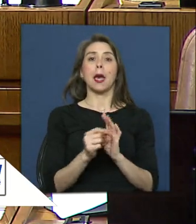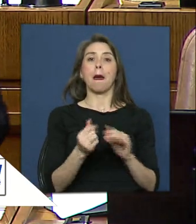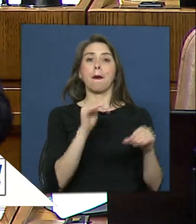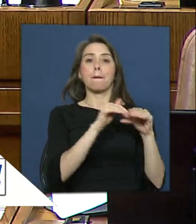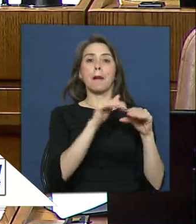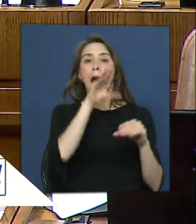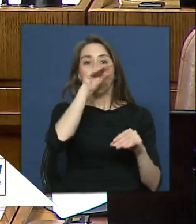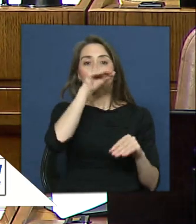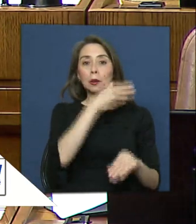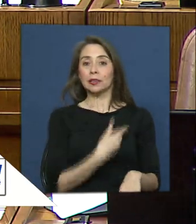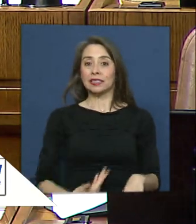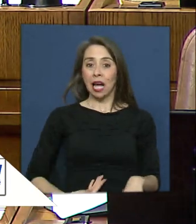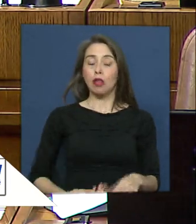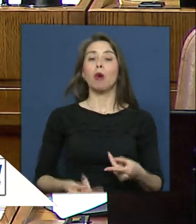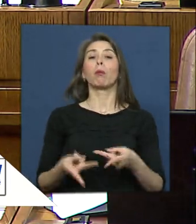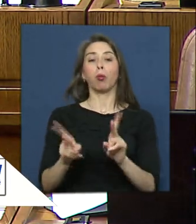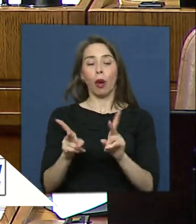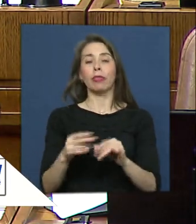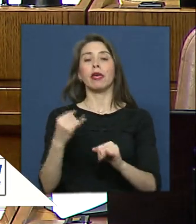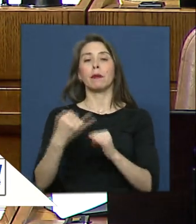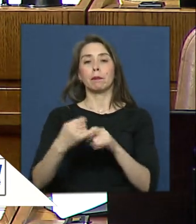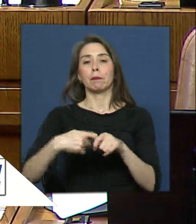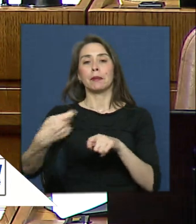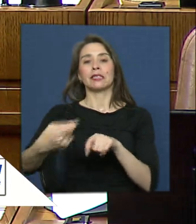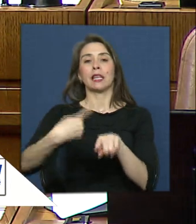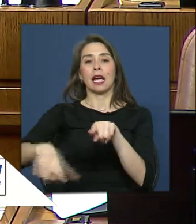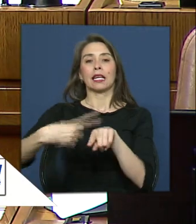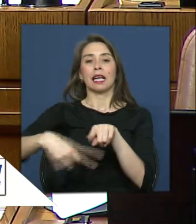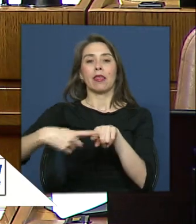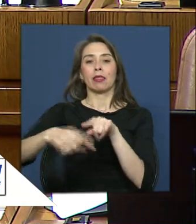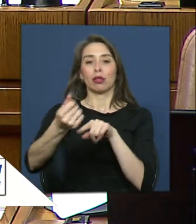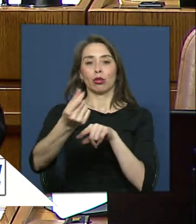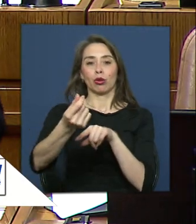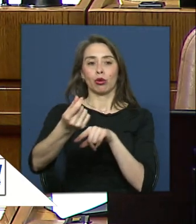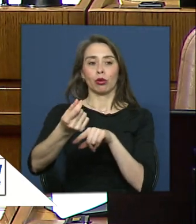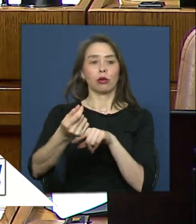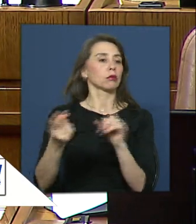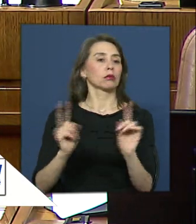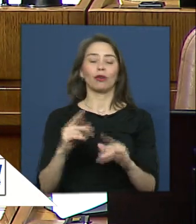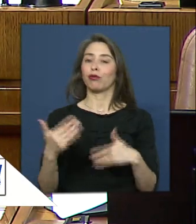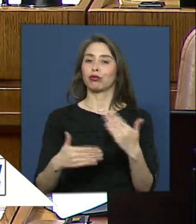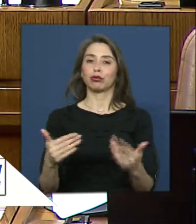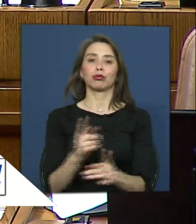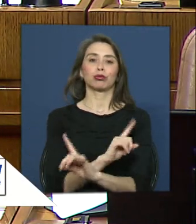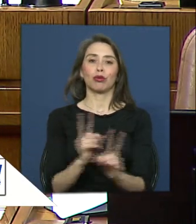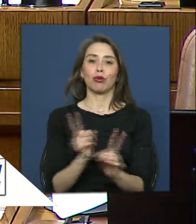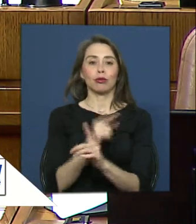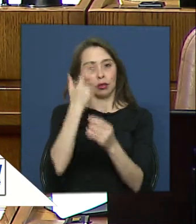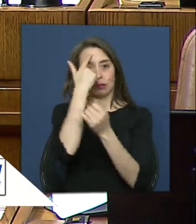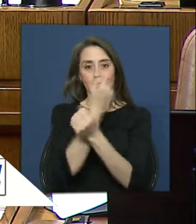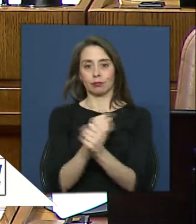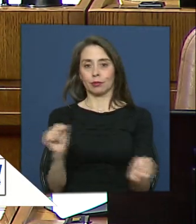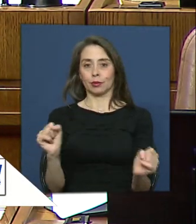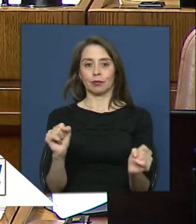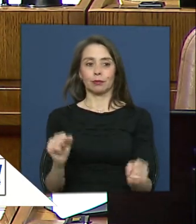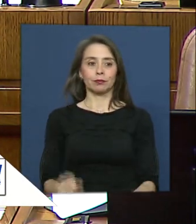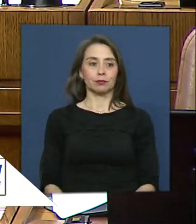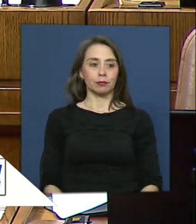Estado dice que puede ser. Porque no funciona así. Es completo y totalmente absurdo que eso sea